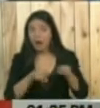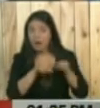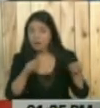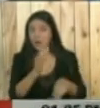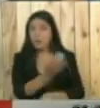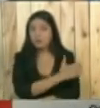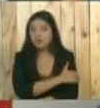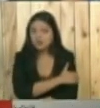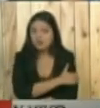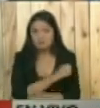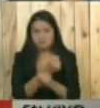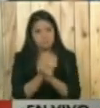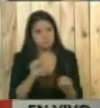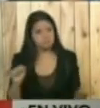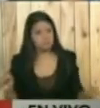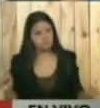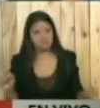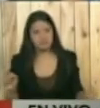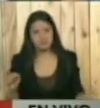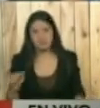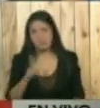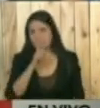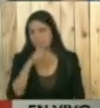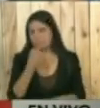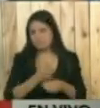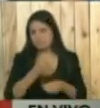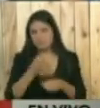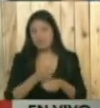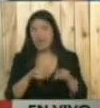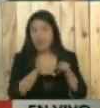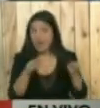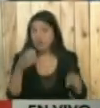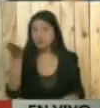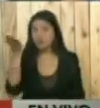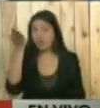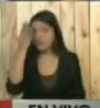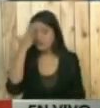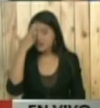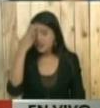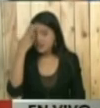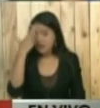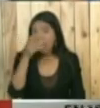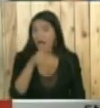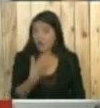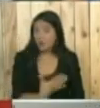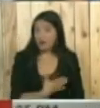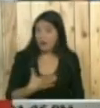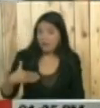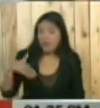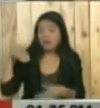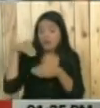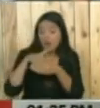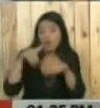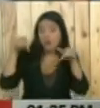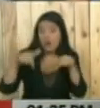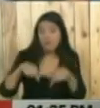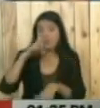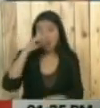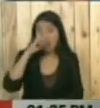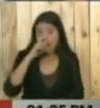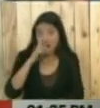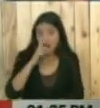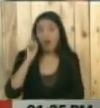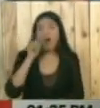oposición incapaz, inecta. Ellos sabían, si querían revocatorio este año,